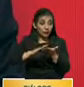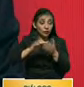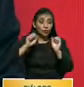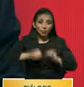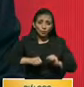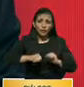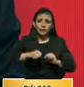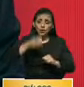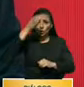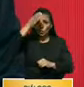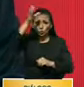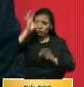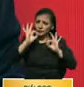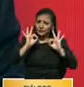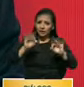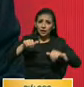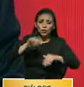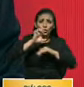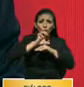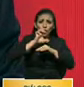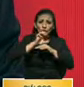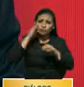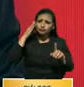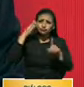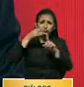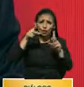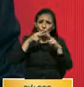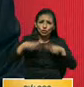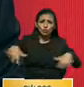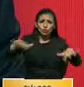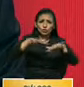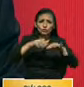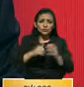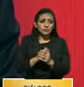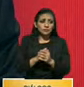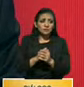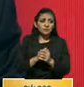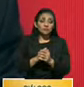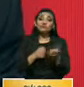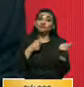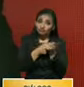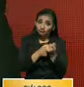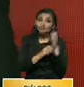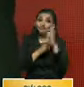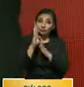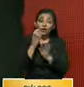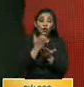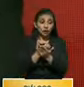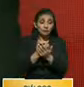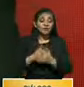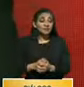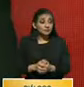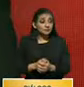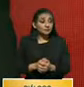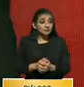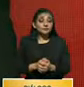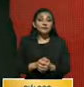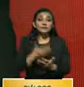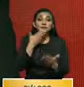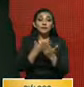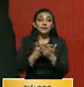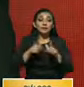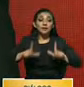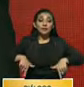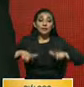una potencia cultural. Bien, vamos a hacer del Ecuador también una potencia económica. Muchas gracias a Lenín Moreno, candidato de